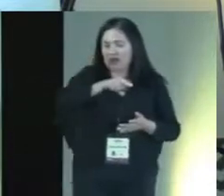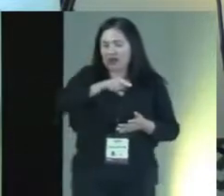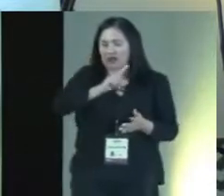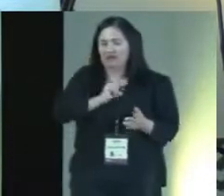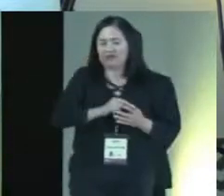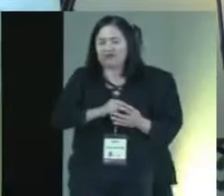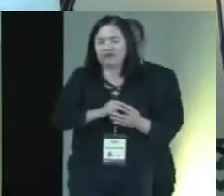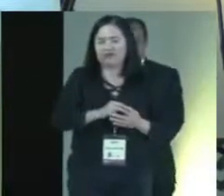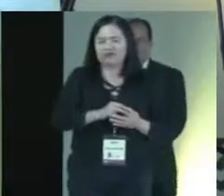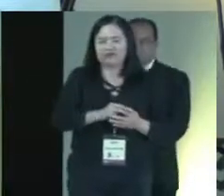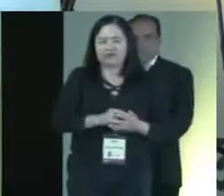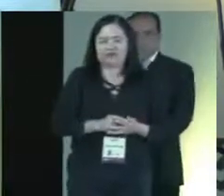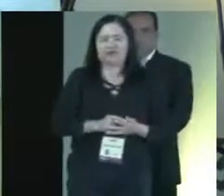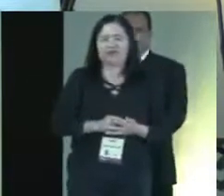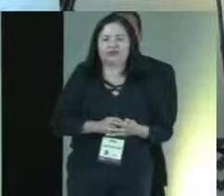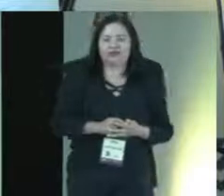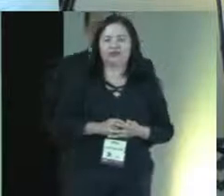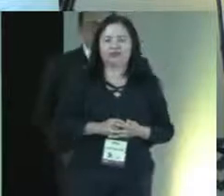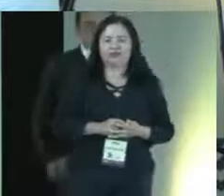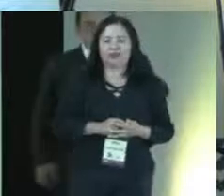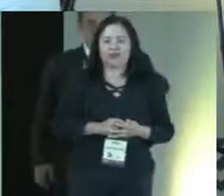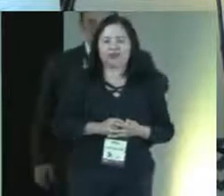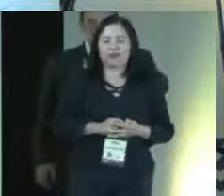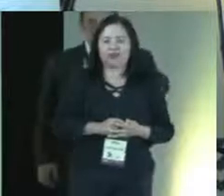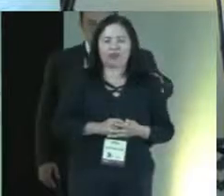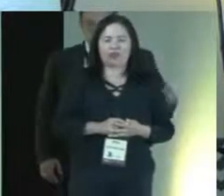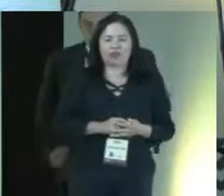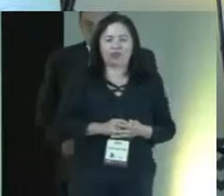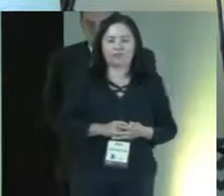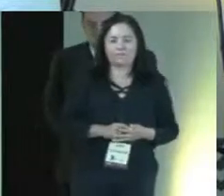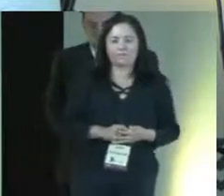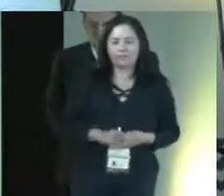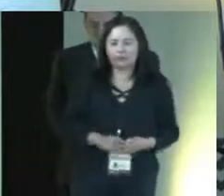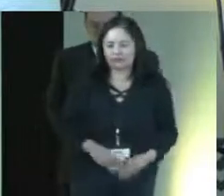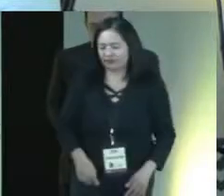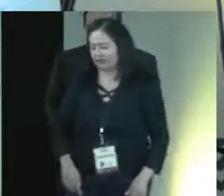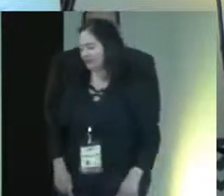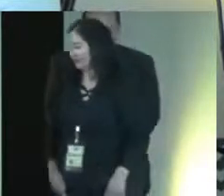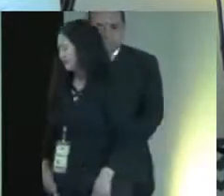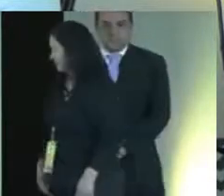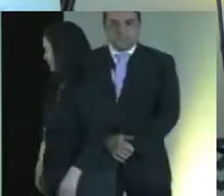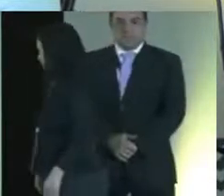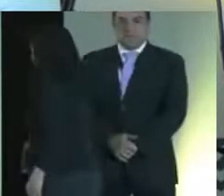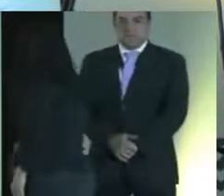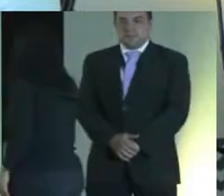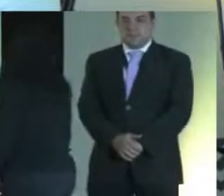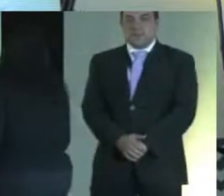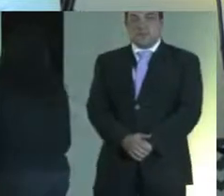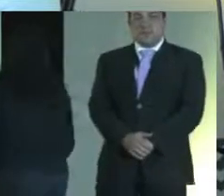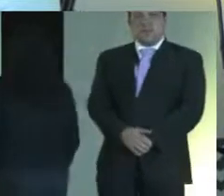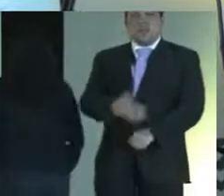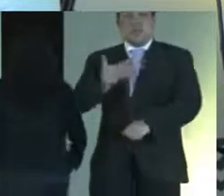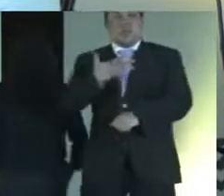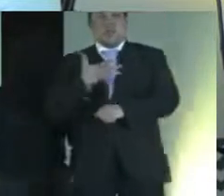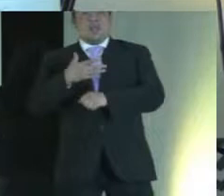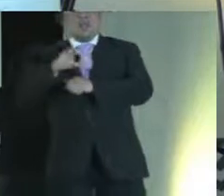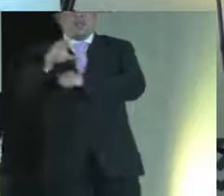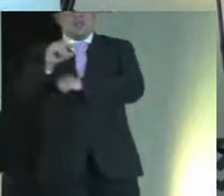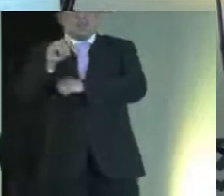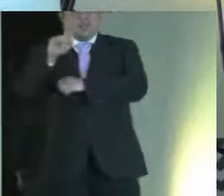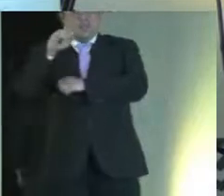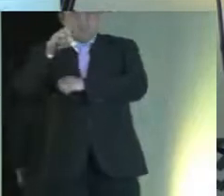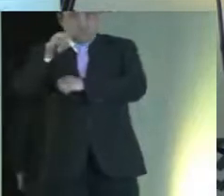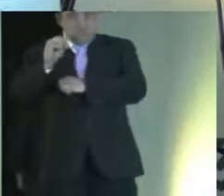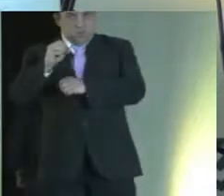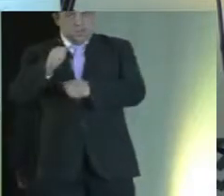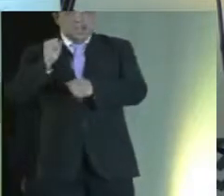podríamos decir, de las grandes etapas que vive el capitalismo en el siglo previo y en las